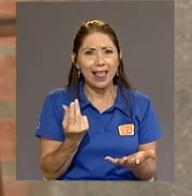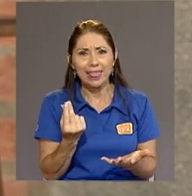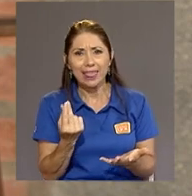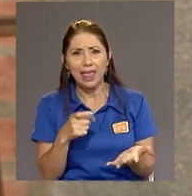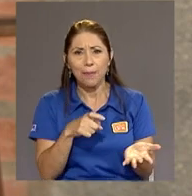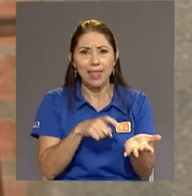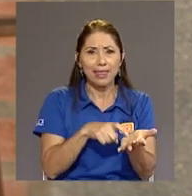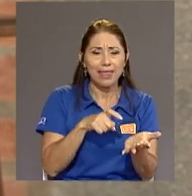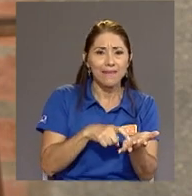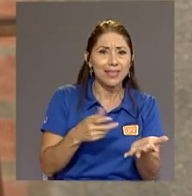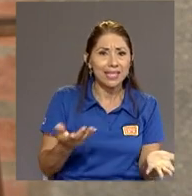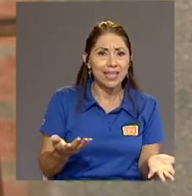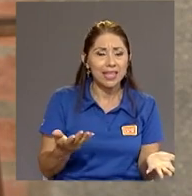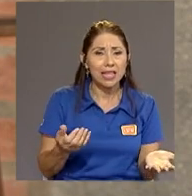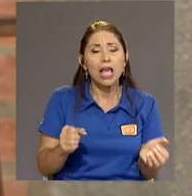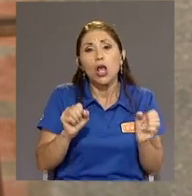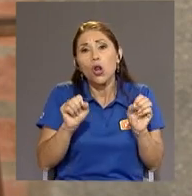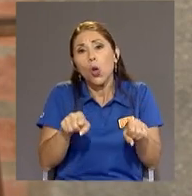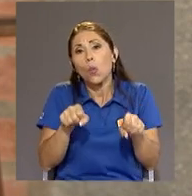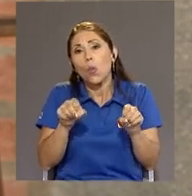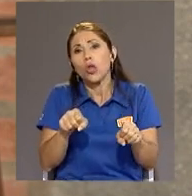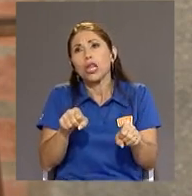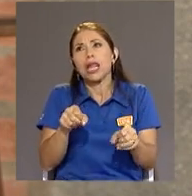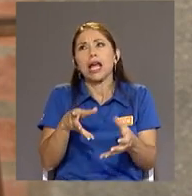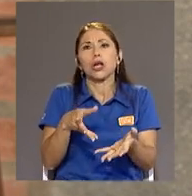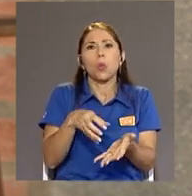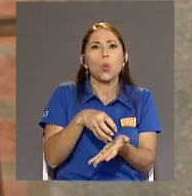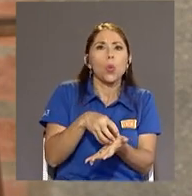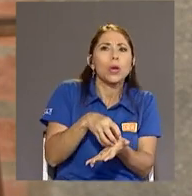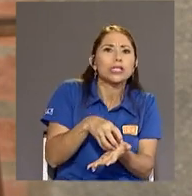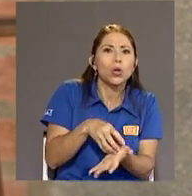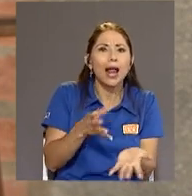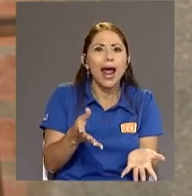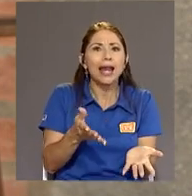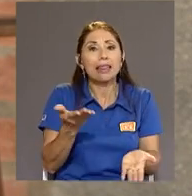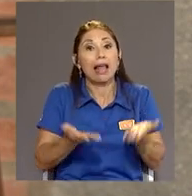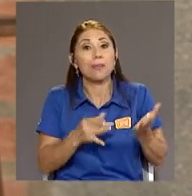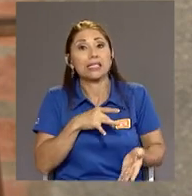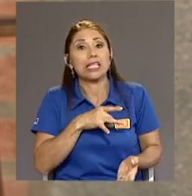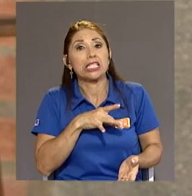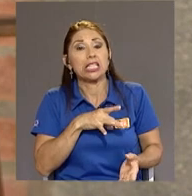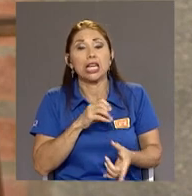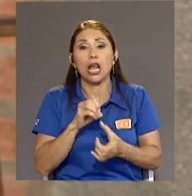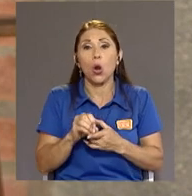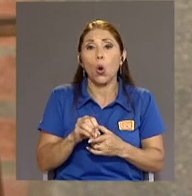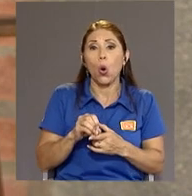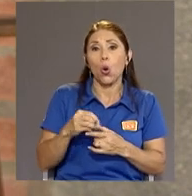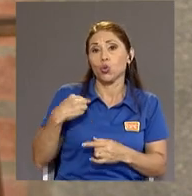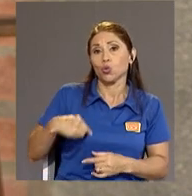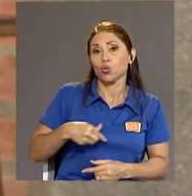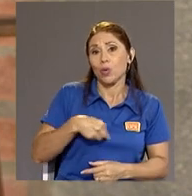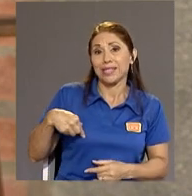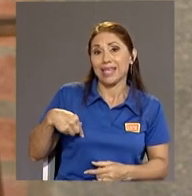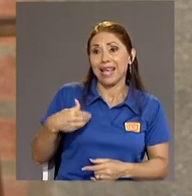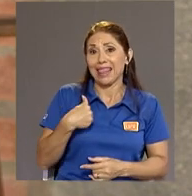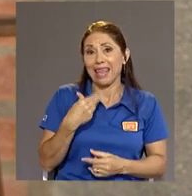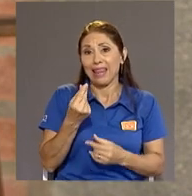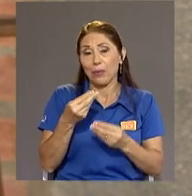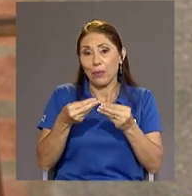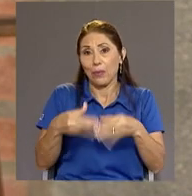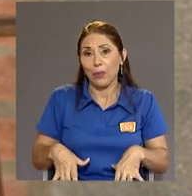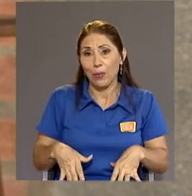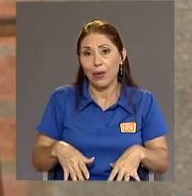lo podrían cuestionar tal vez en Chile o tal vez en Suiza, donde tienen superávit. Pero en los países en